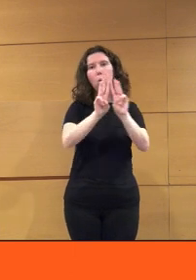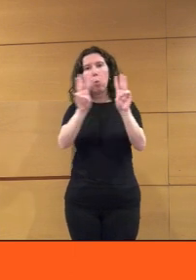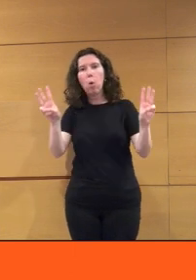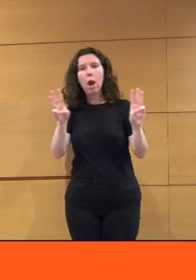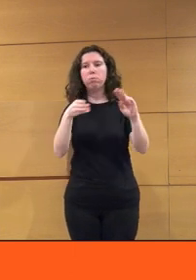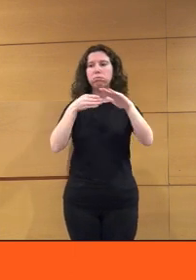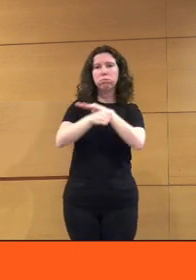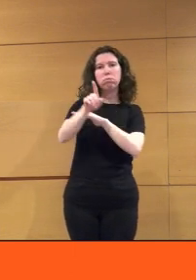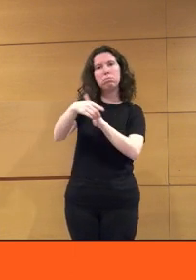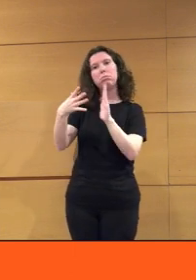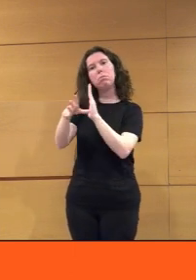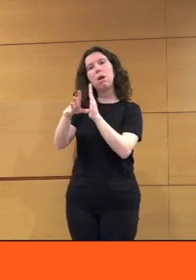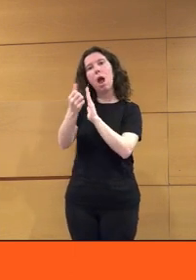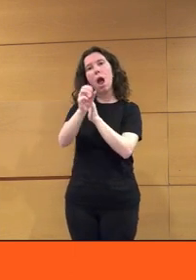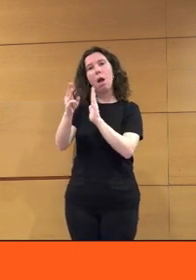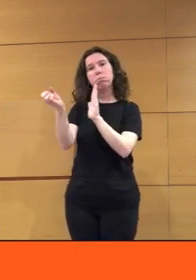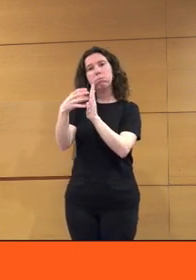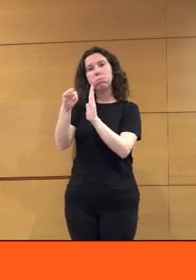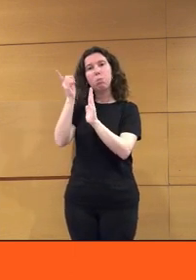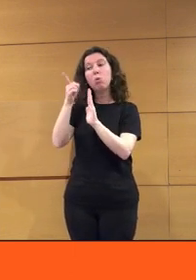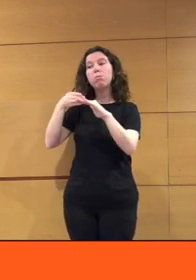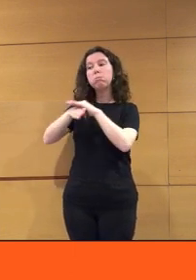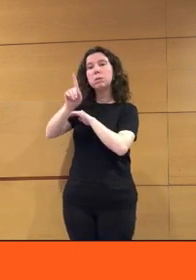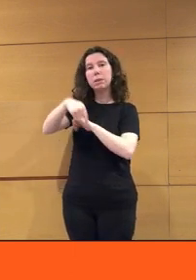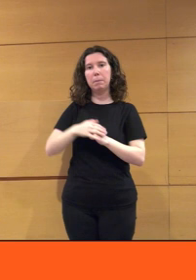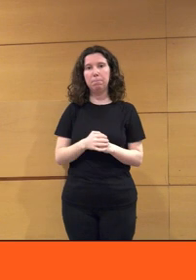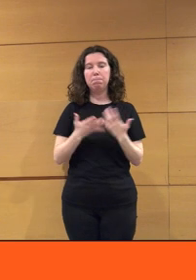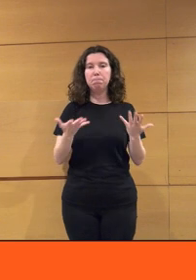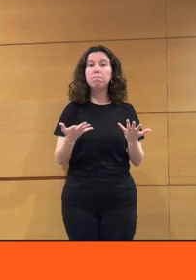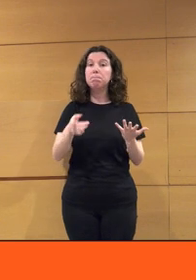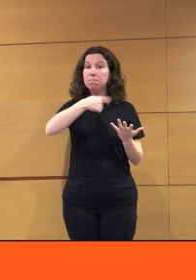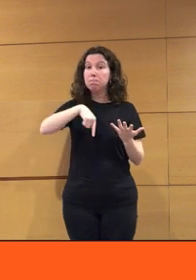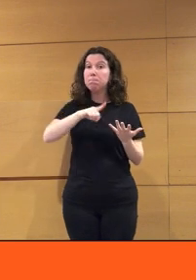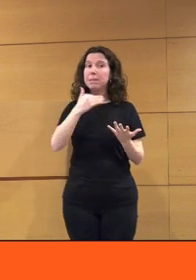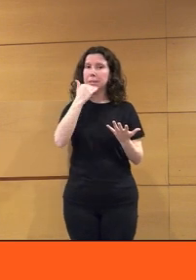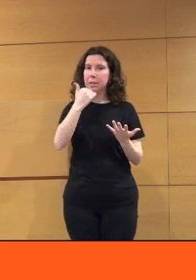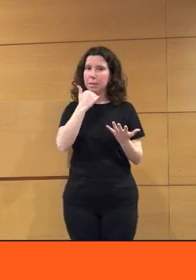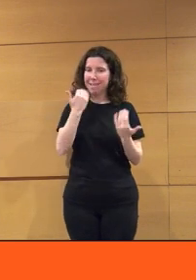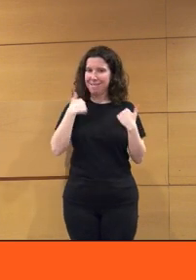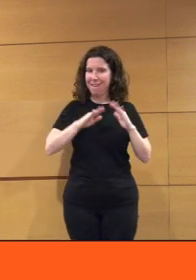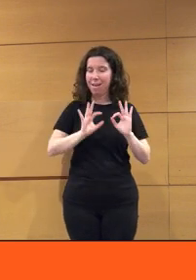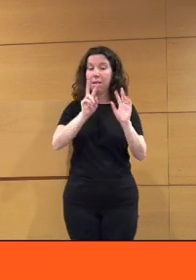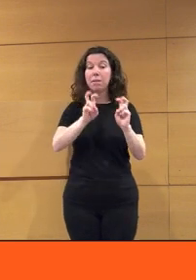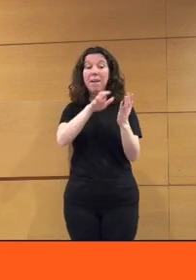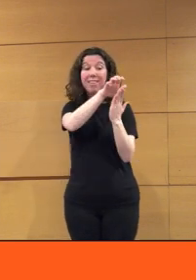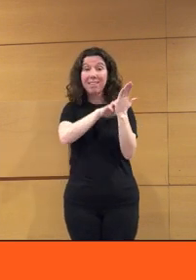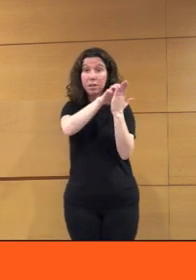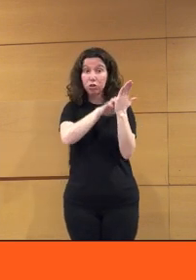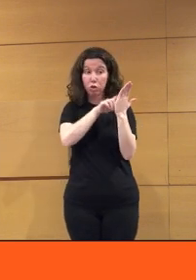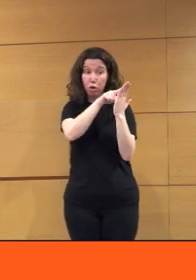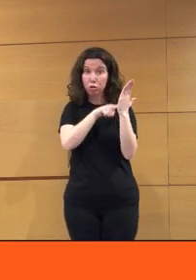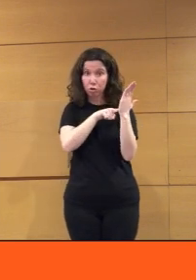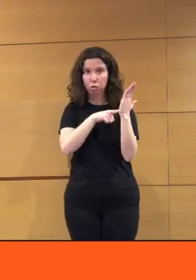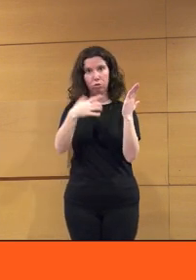aplicaciones. Como sabemos, los textos son todavía la forma más frecuente por la cual se